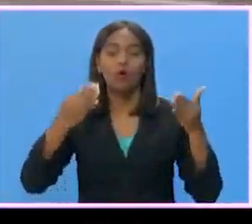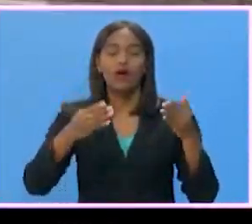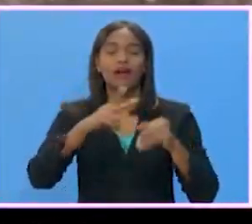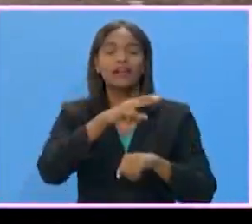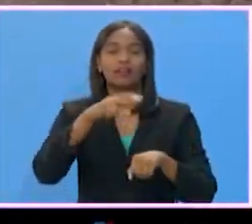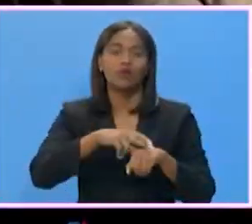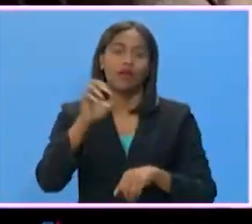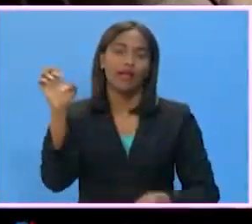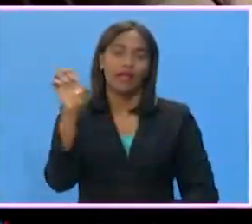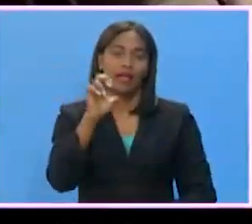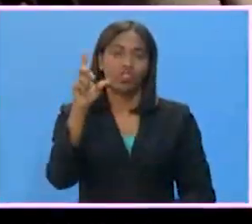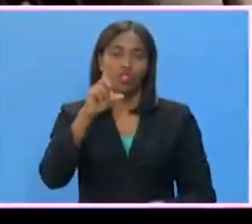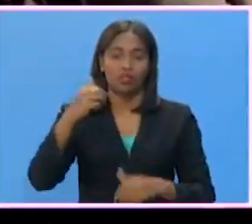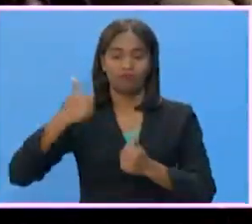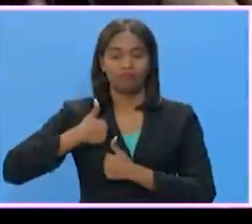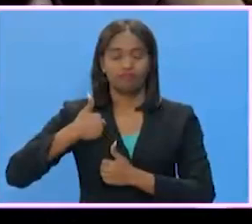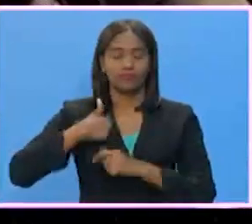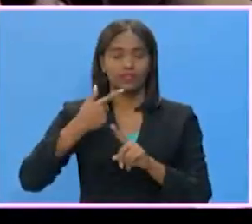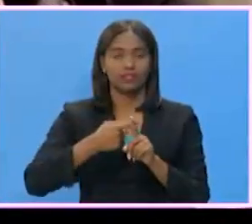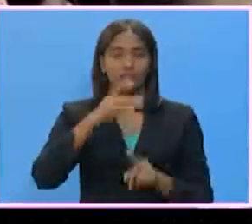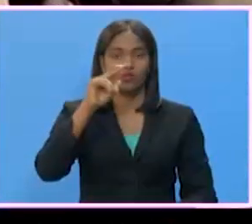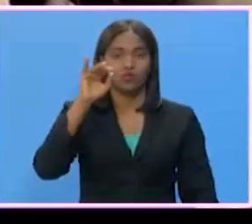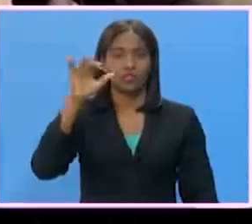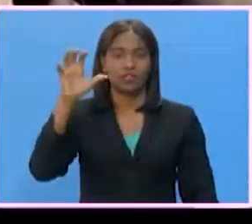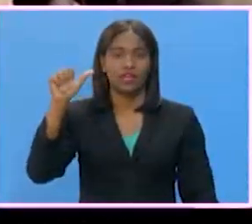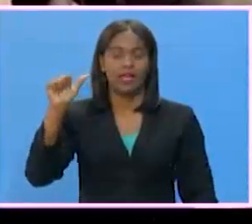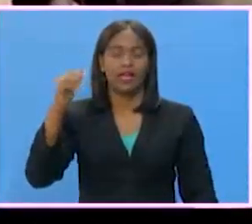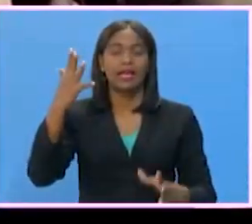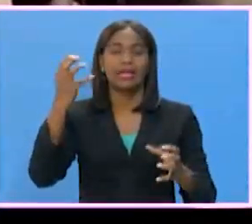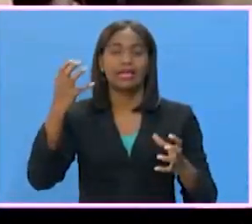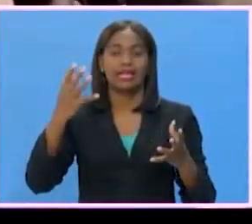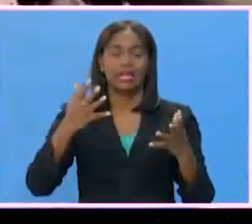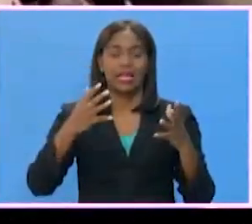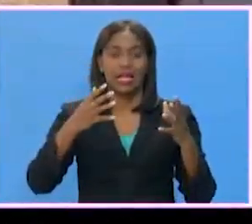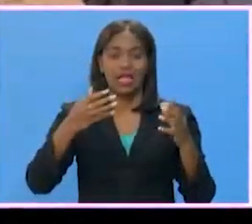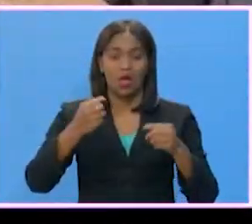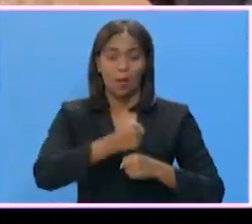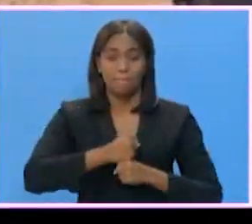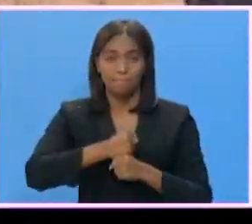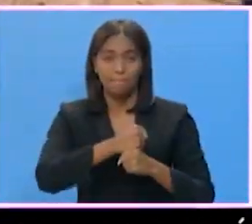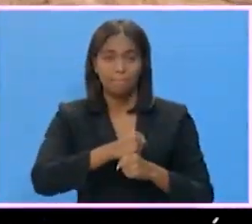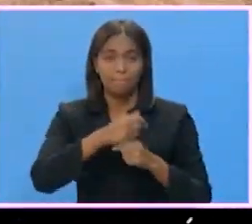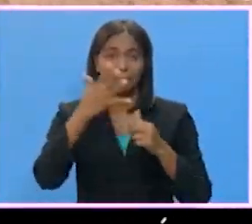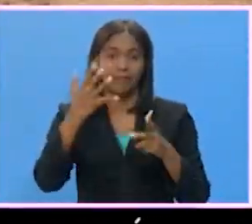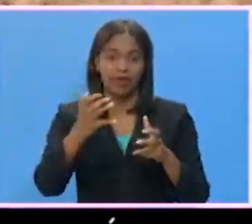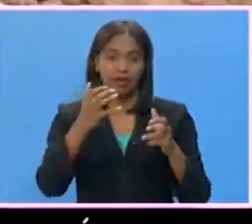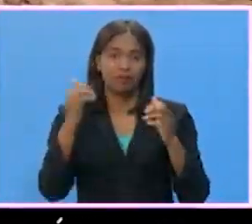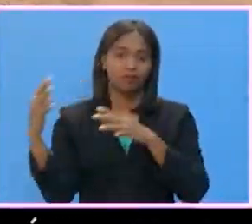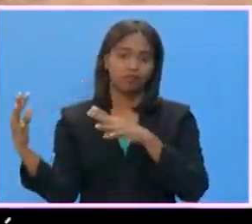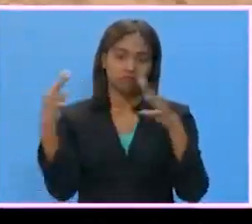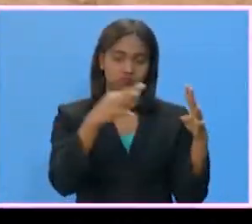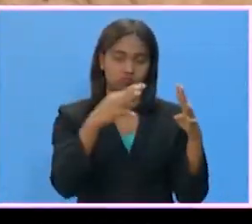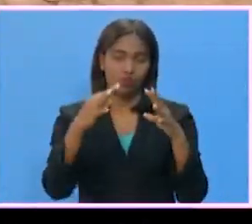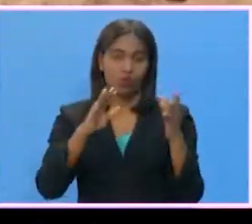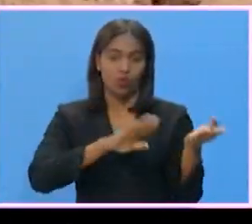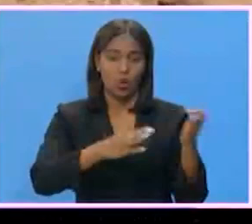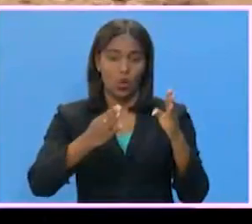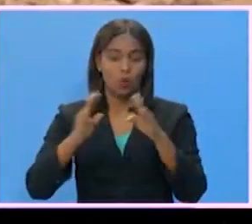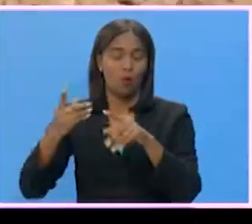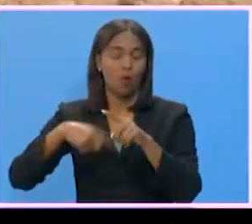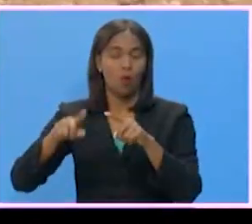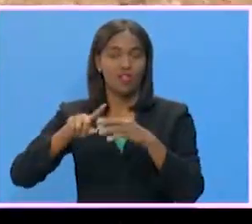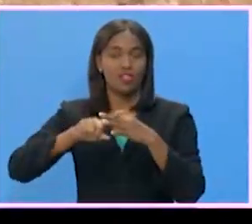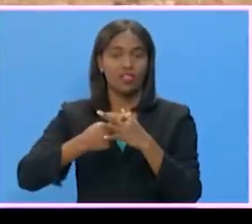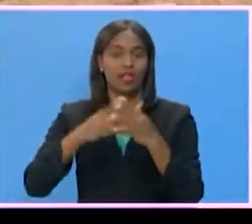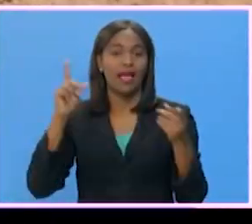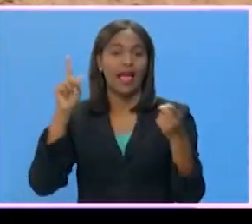este, donde las tropas rusas quieren terminar con los últimos focos de resistencia. El número de muertos desde el inicio del